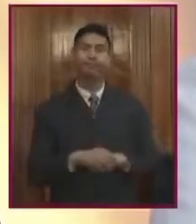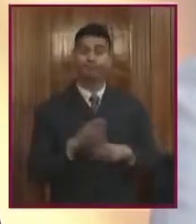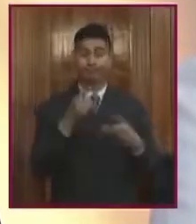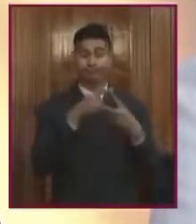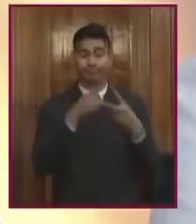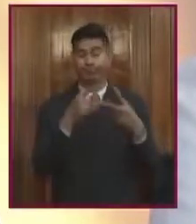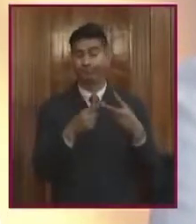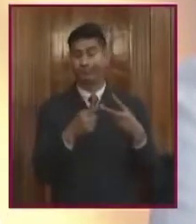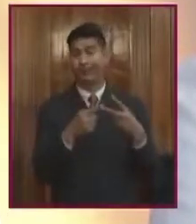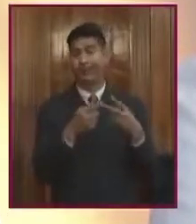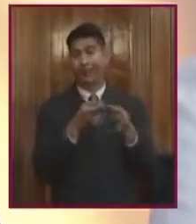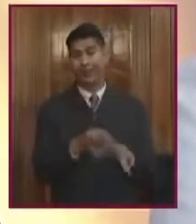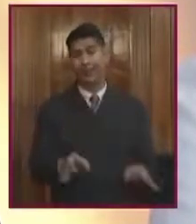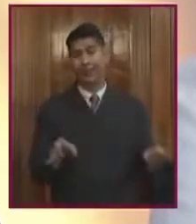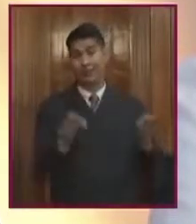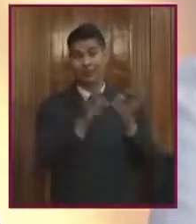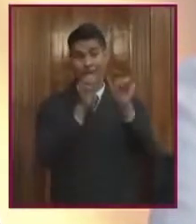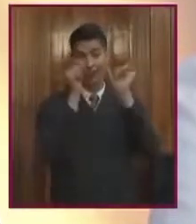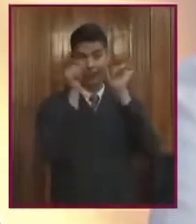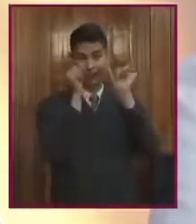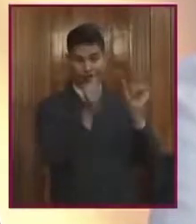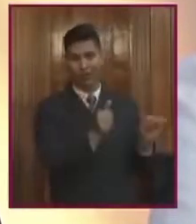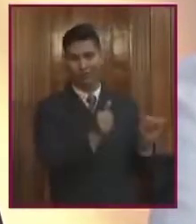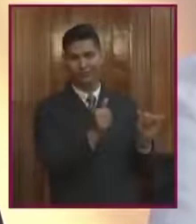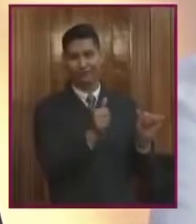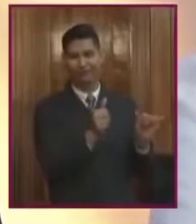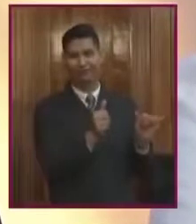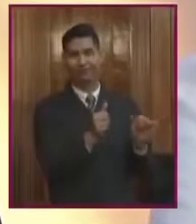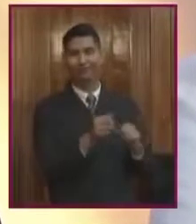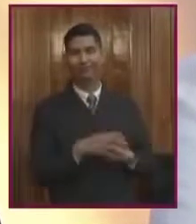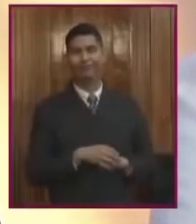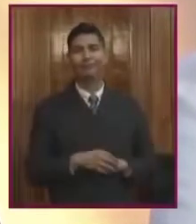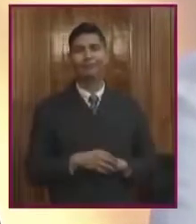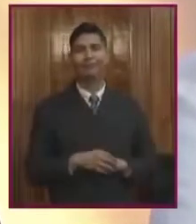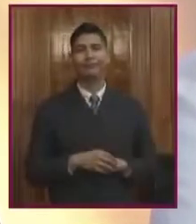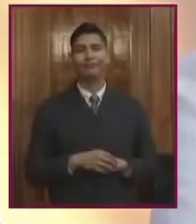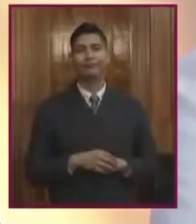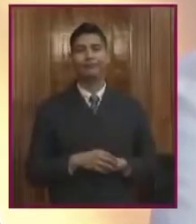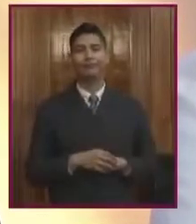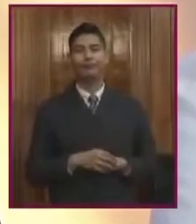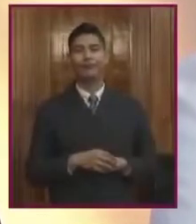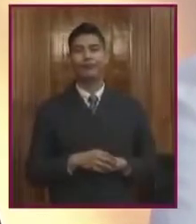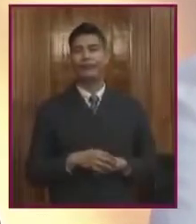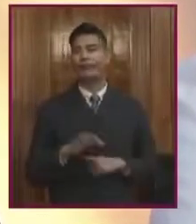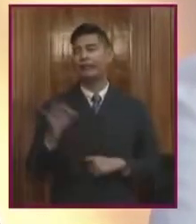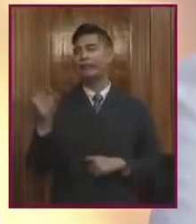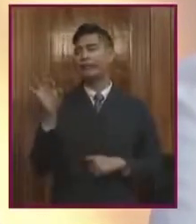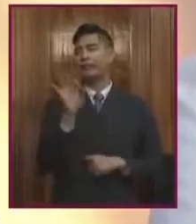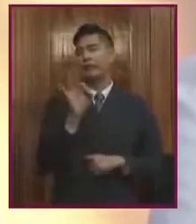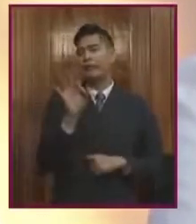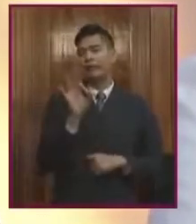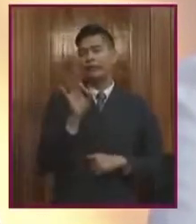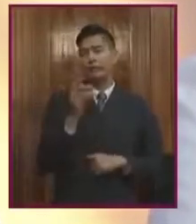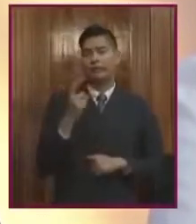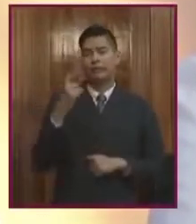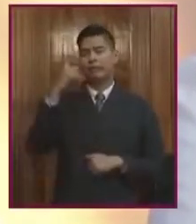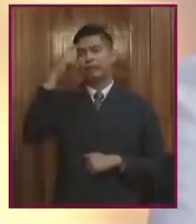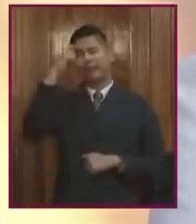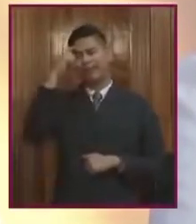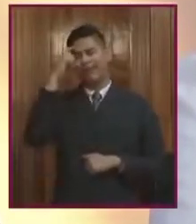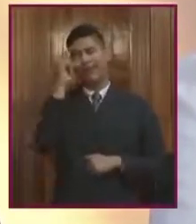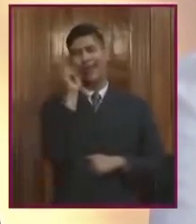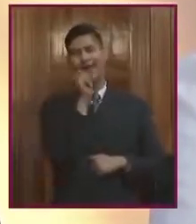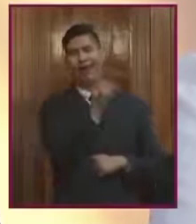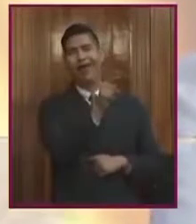marco curricular nos invita a ir conformando. No podemos esperar que el marco curricular sea